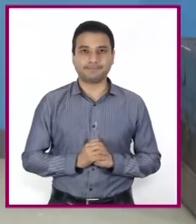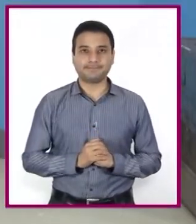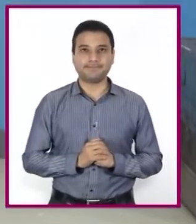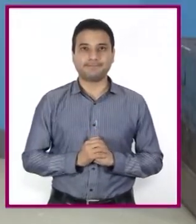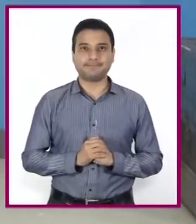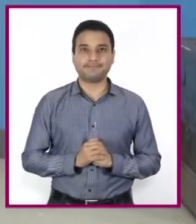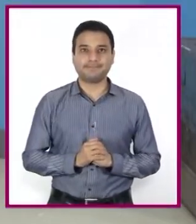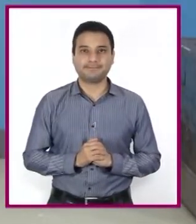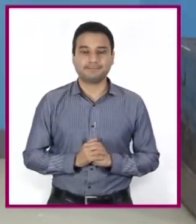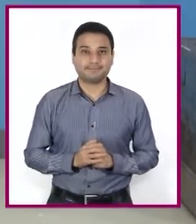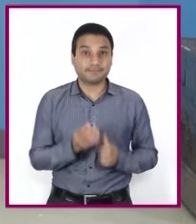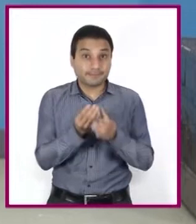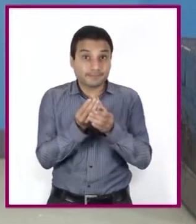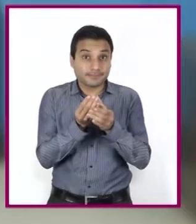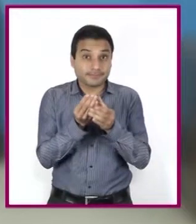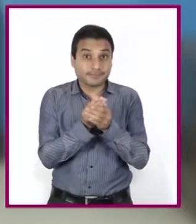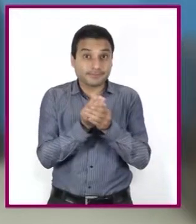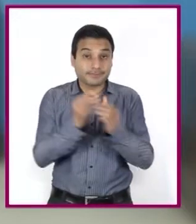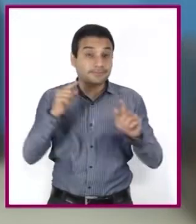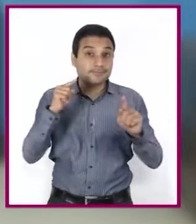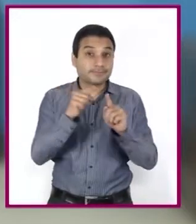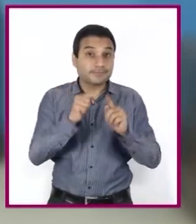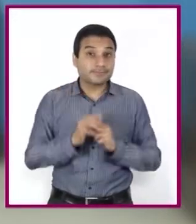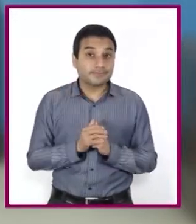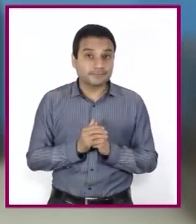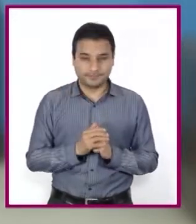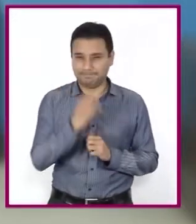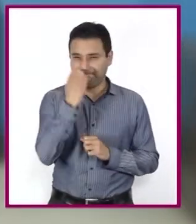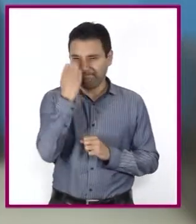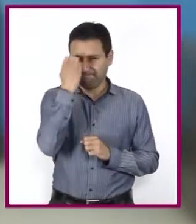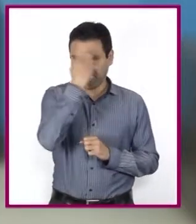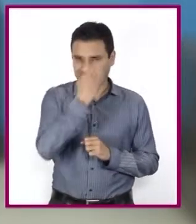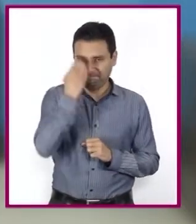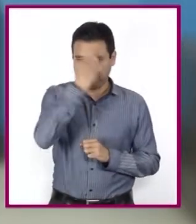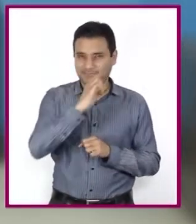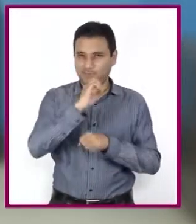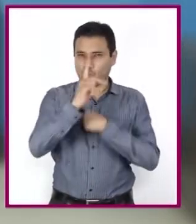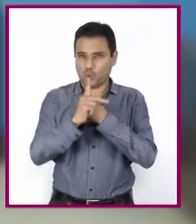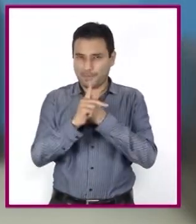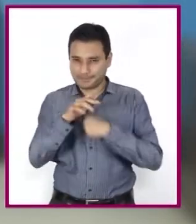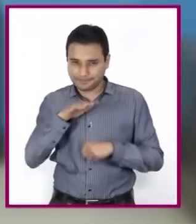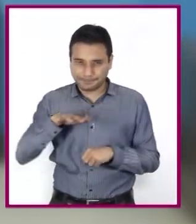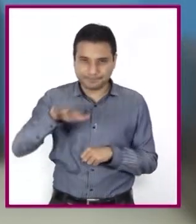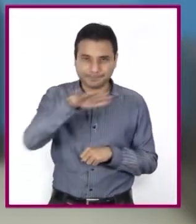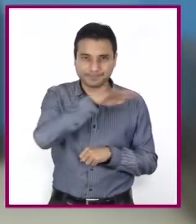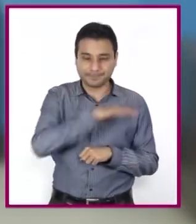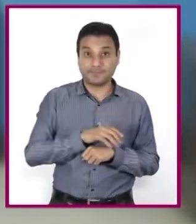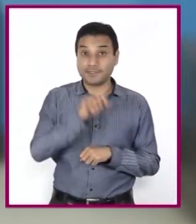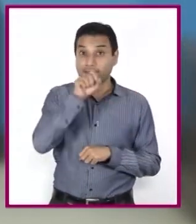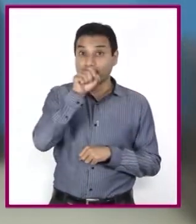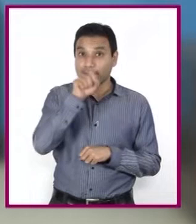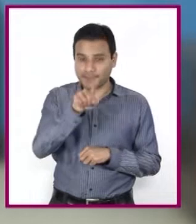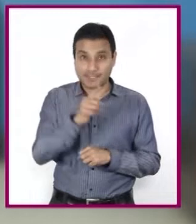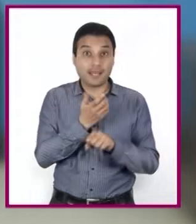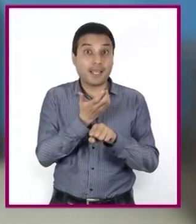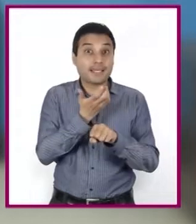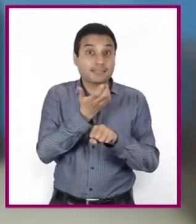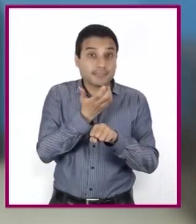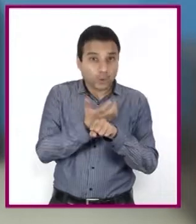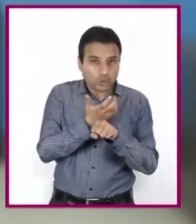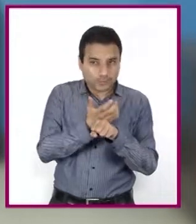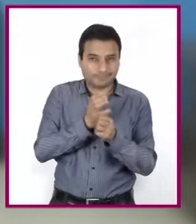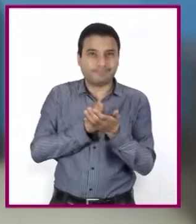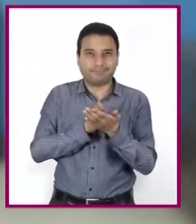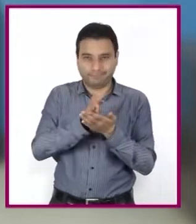El propósito de esta sesión es analizar la situación de Europa y la presencia de Estados Unidos de América al término